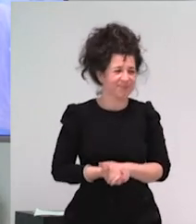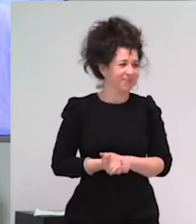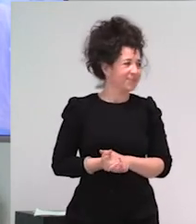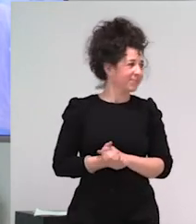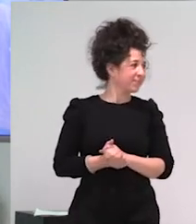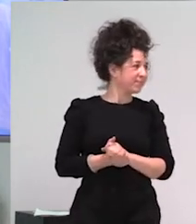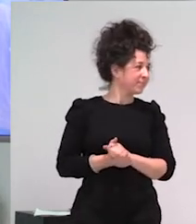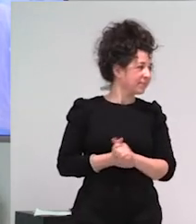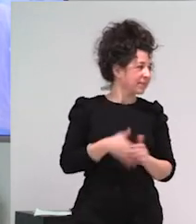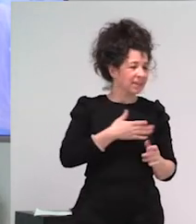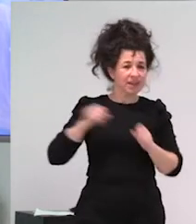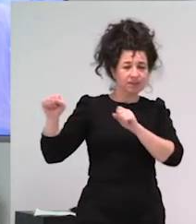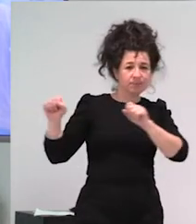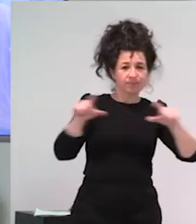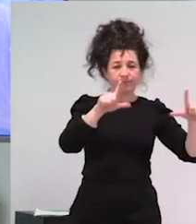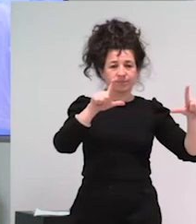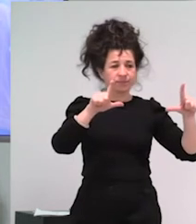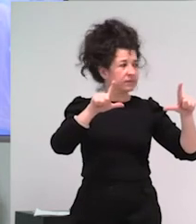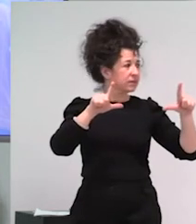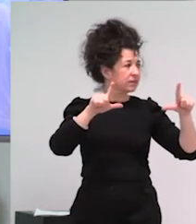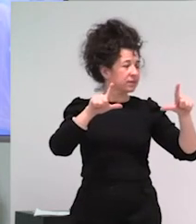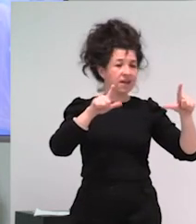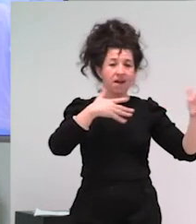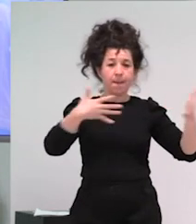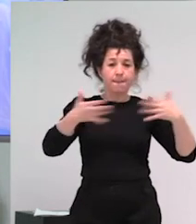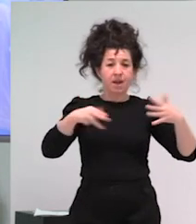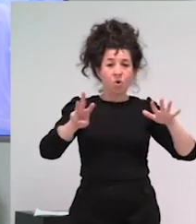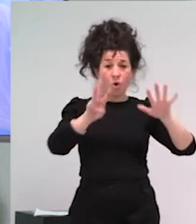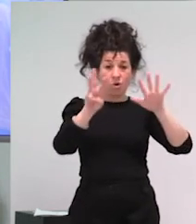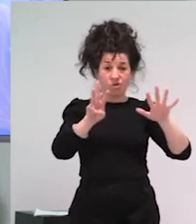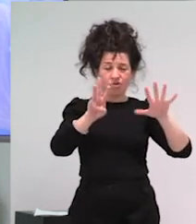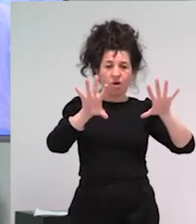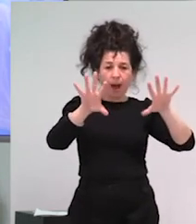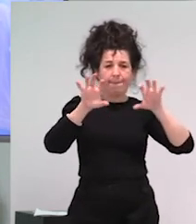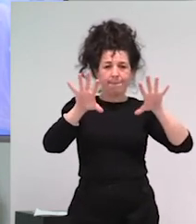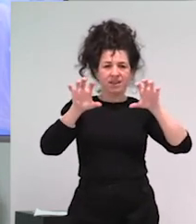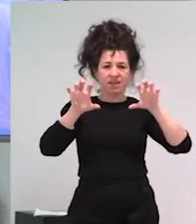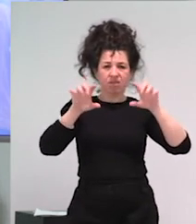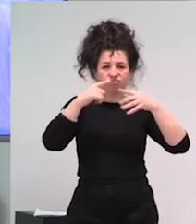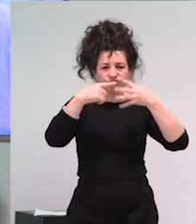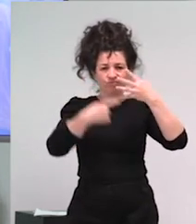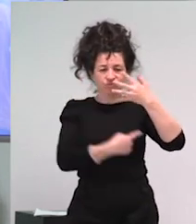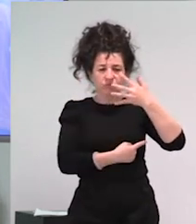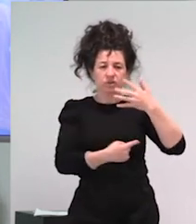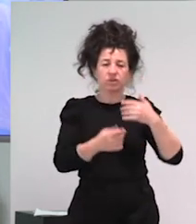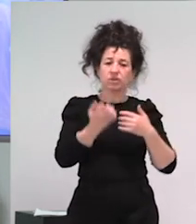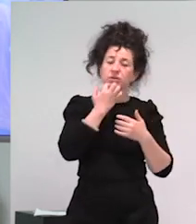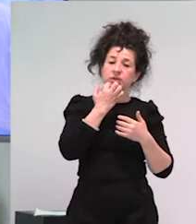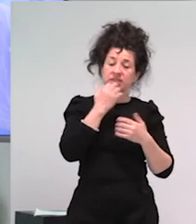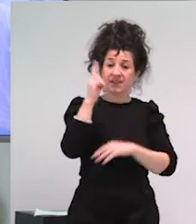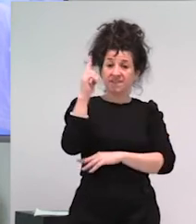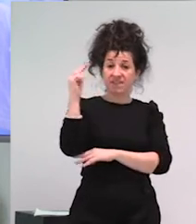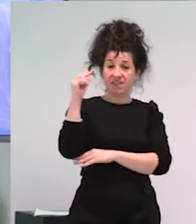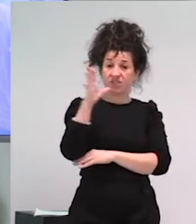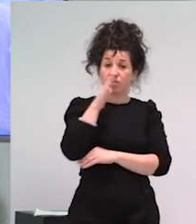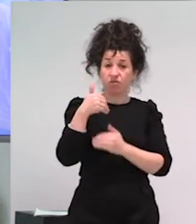Quería como poner esta diapositiva de aprendizajes del 8 de marzo porque creo que también es importante ver que si Fridays no nace de la nada y